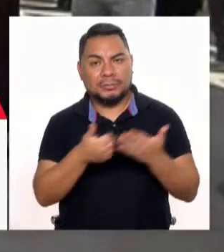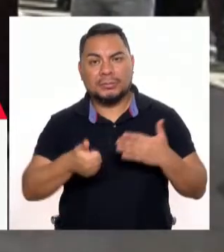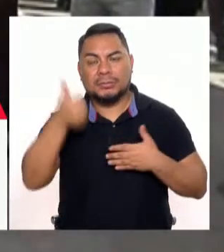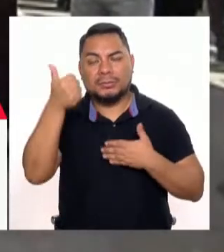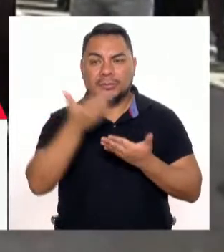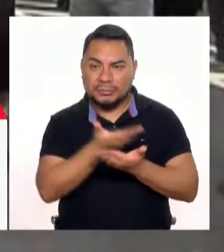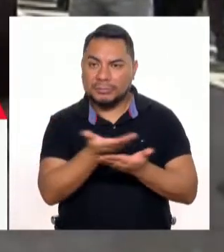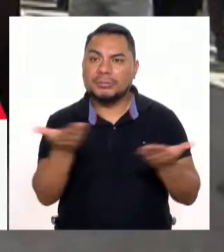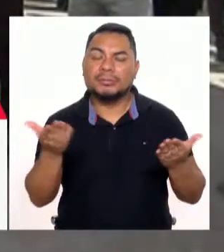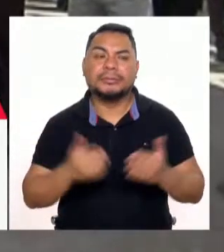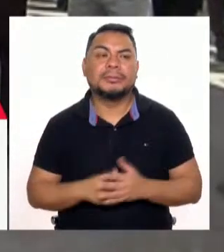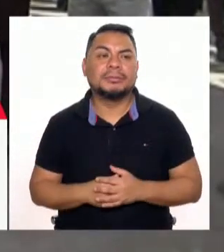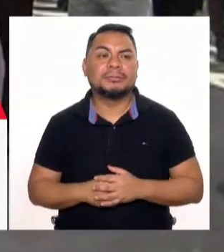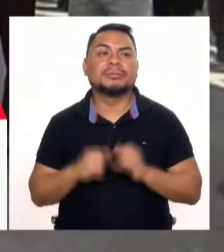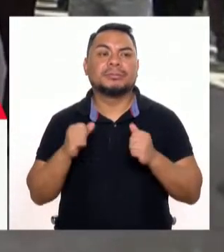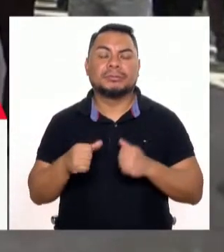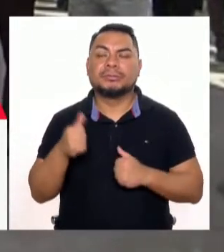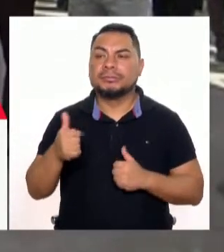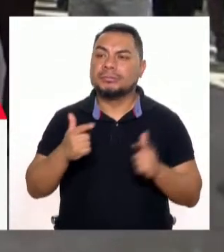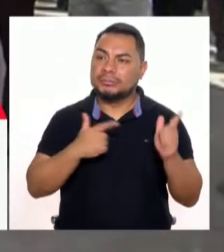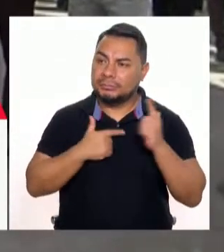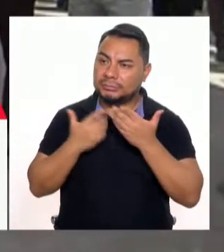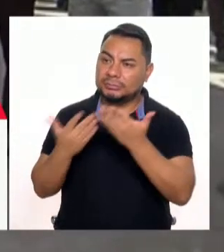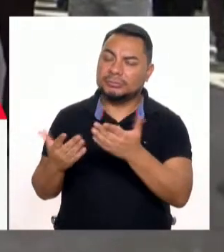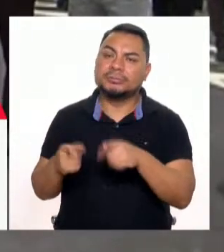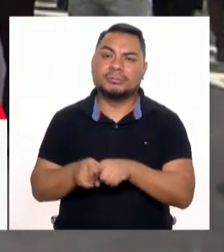autoridades militares